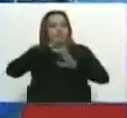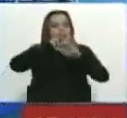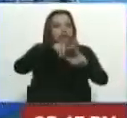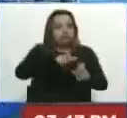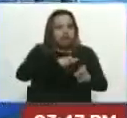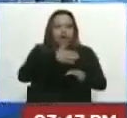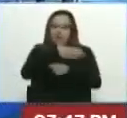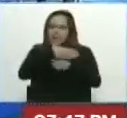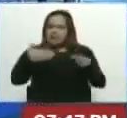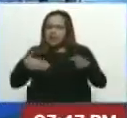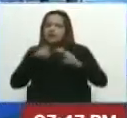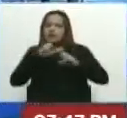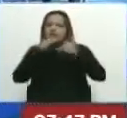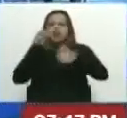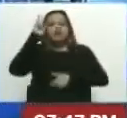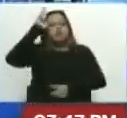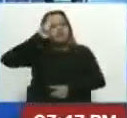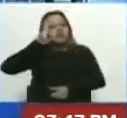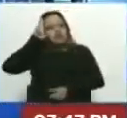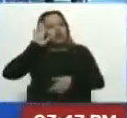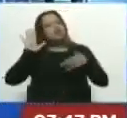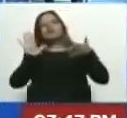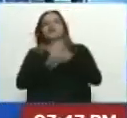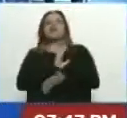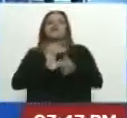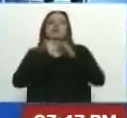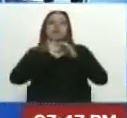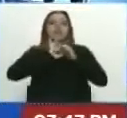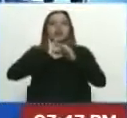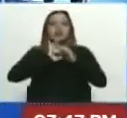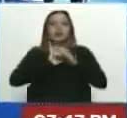de discurso comenzó a reflexionar sobre la unidad.